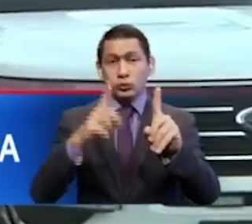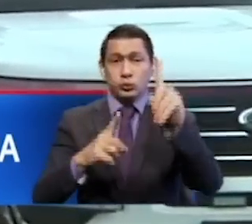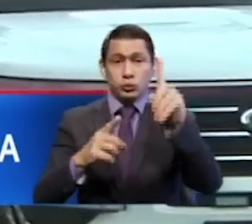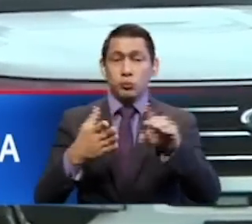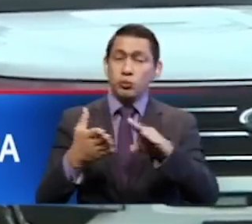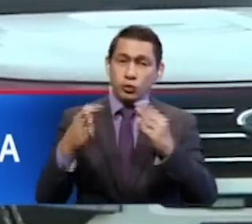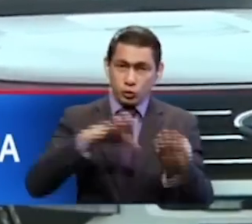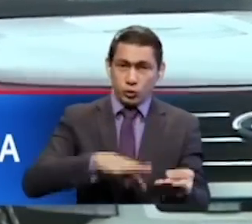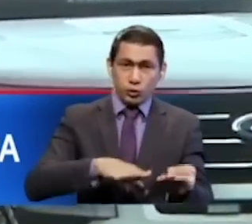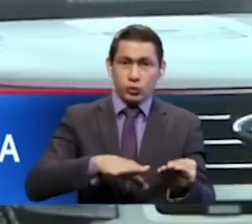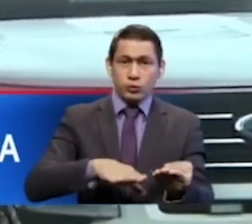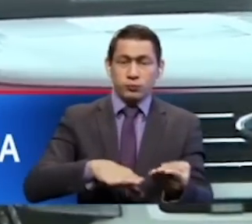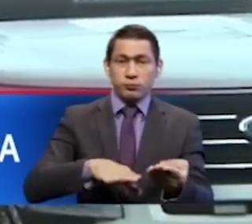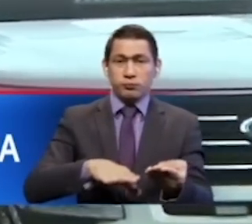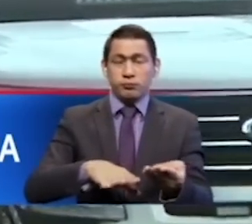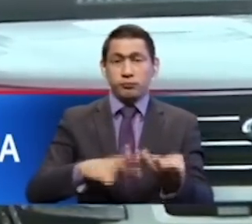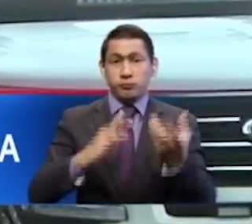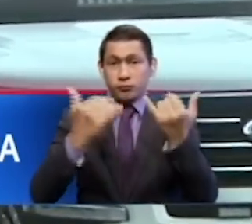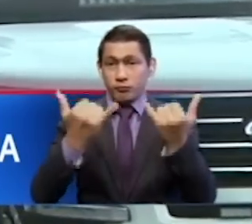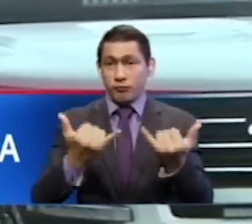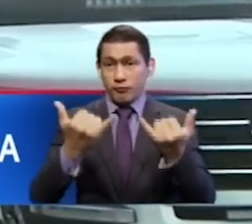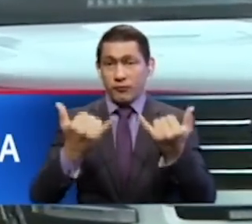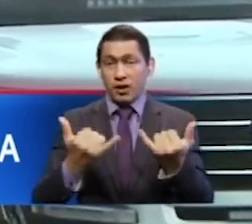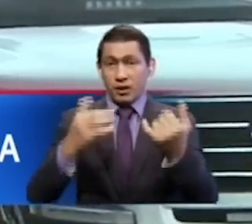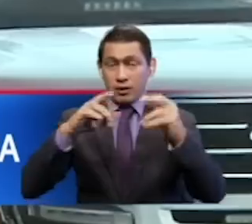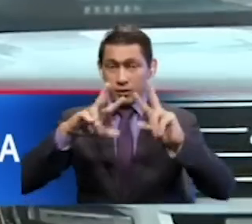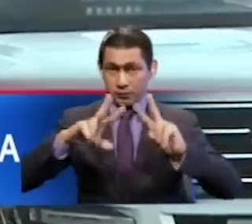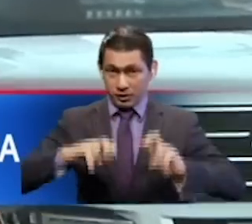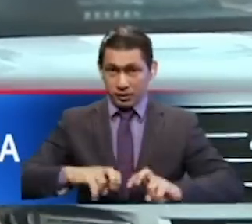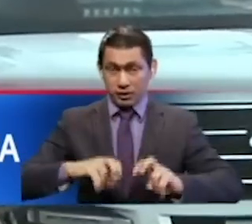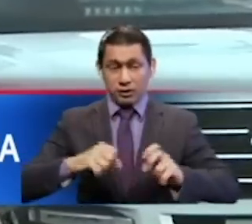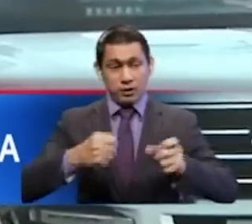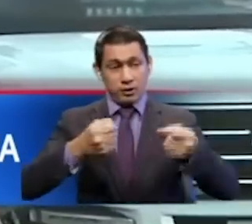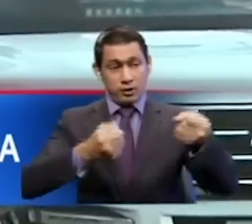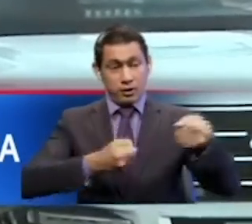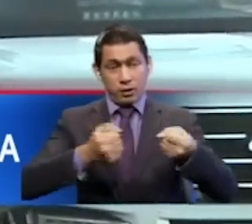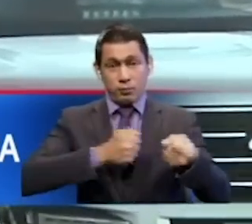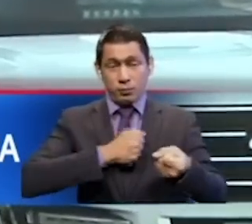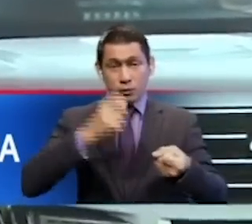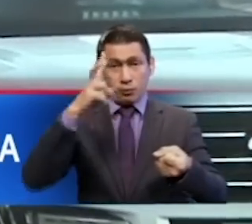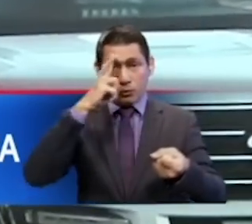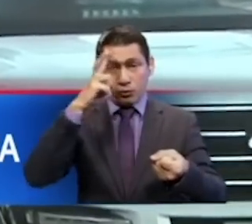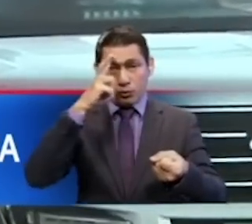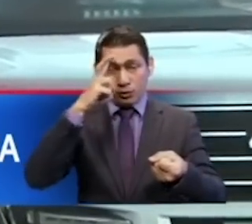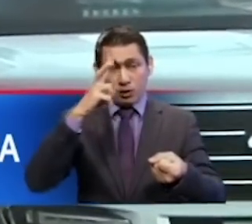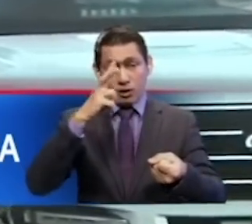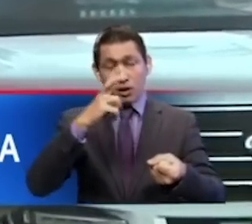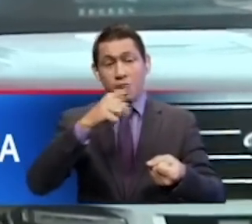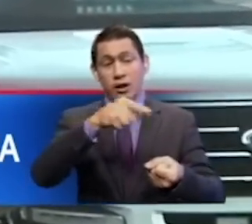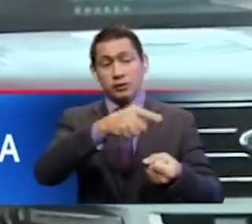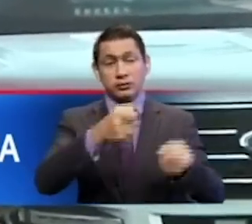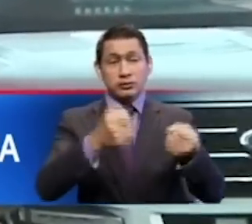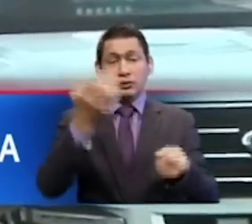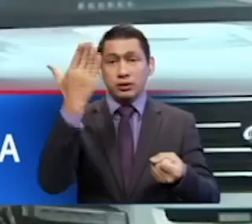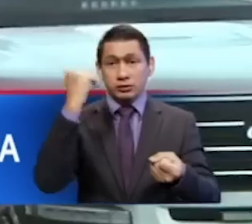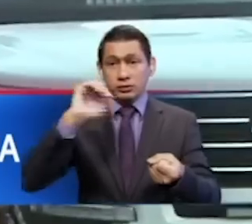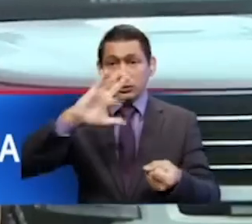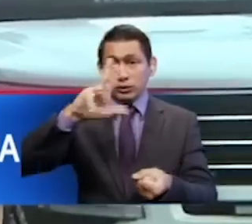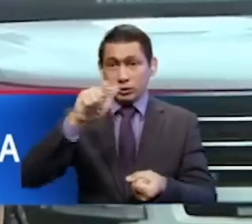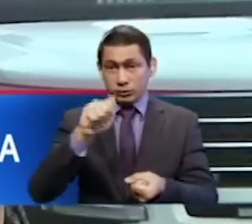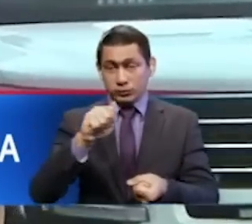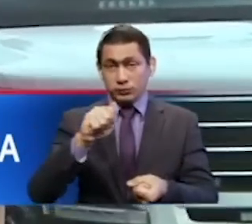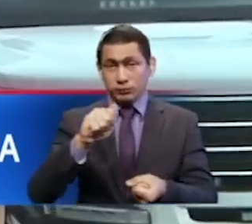haciendo el levantamiento. Hemos verificado que el vehículo que se movilizaban los delincuentes está reportado como robado. En el interior también